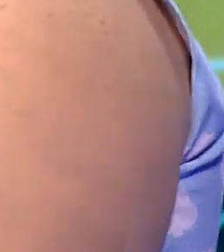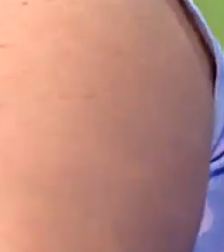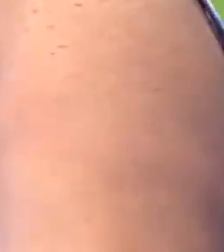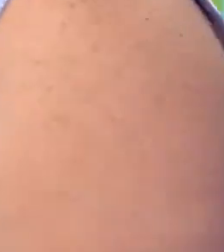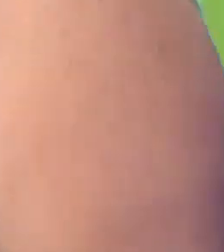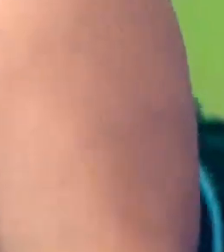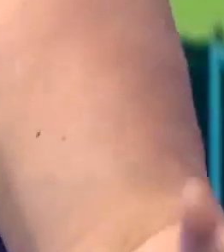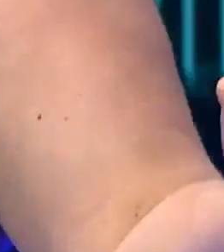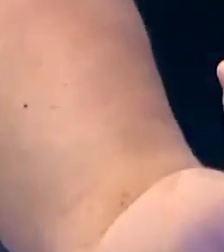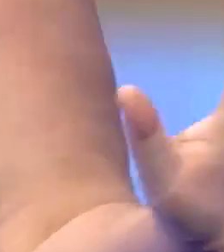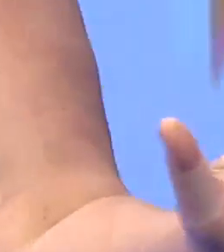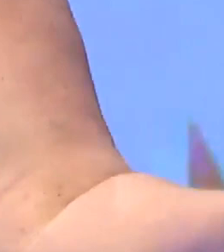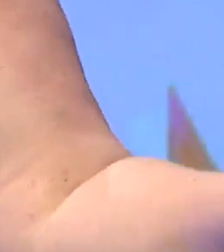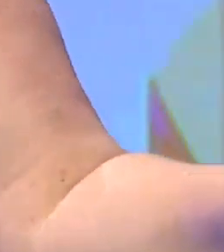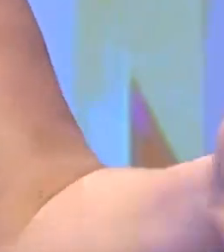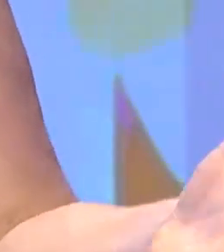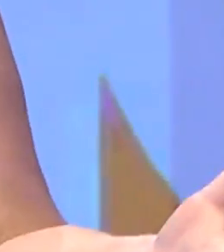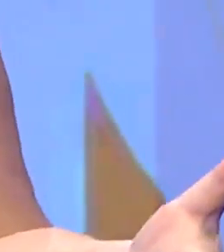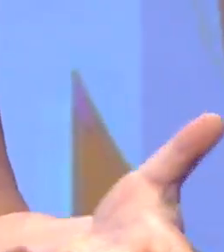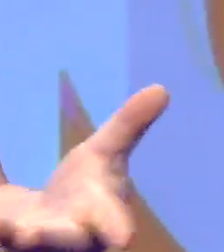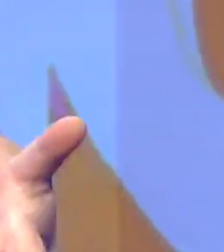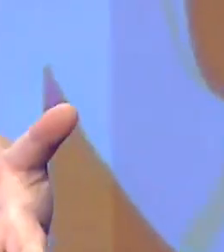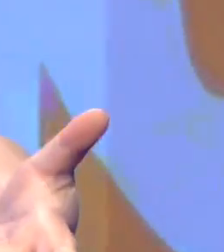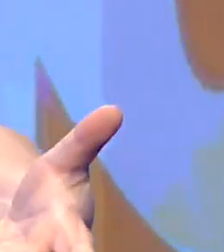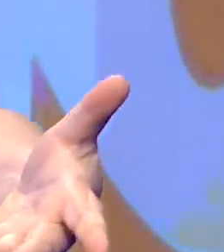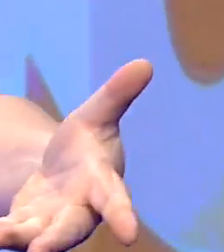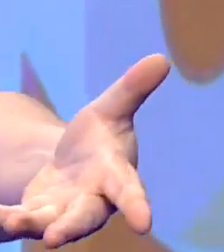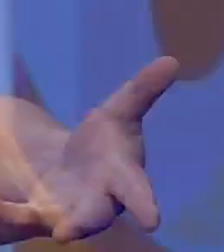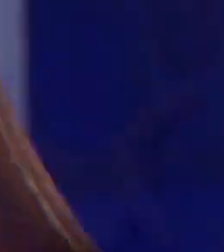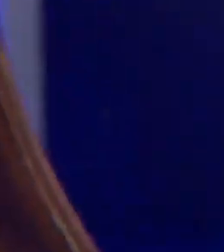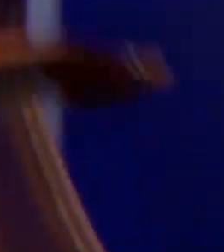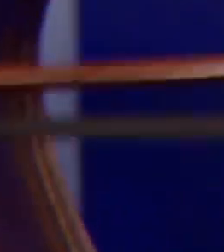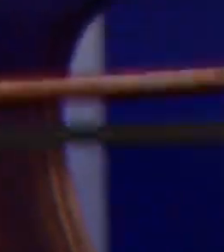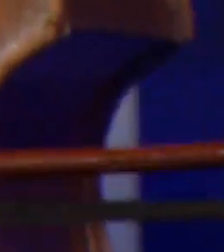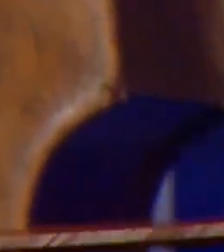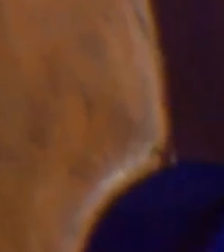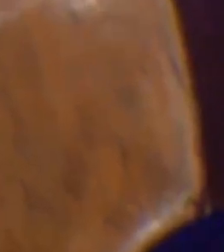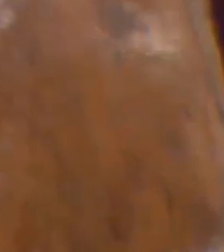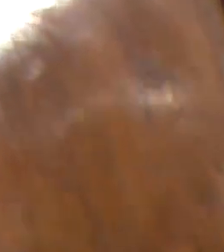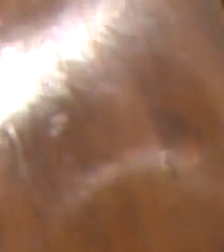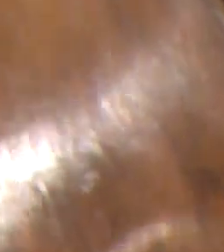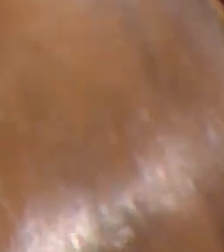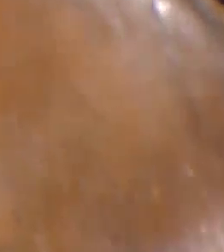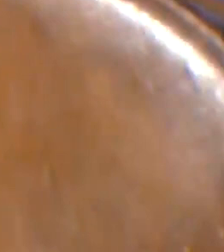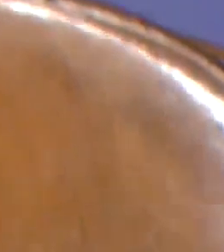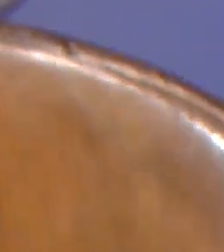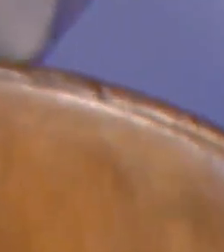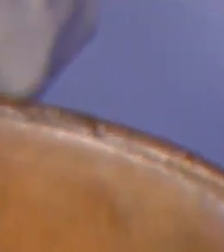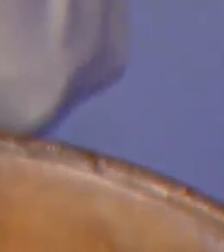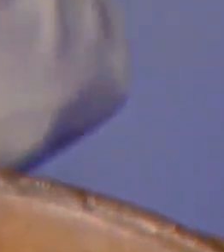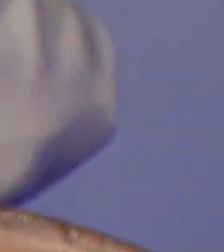al piletón, conociendo que es un guapo y un malevo de avería. No venga con que está fría el agua